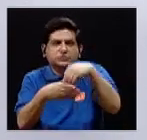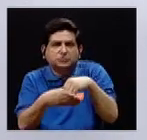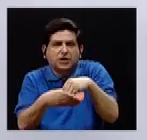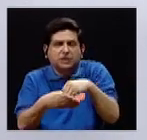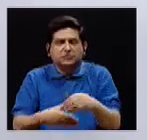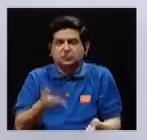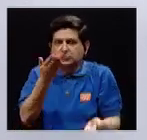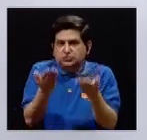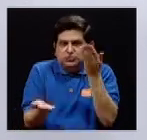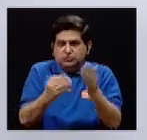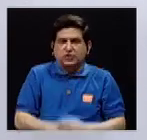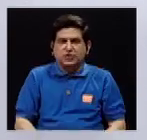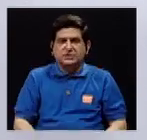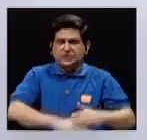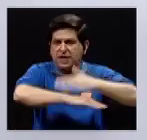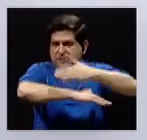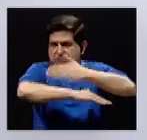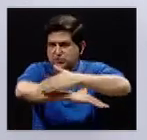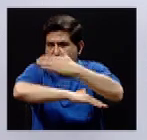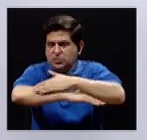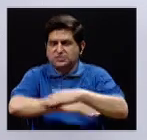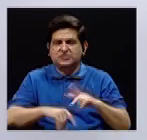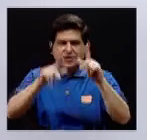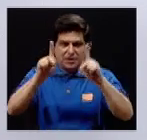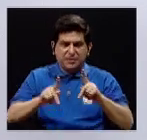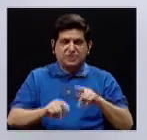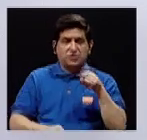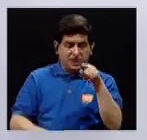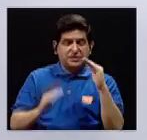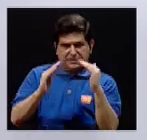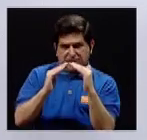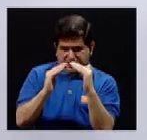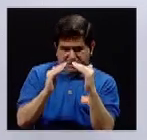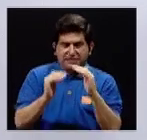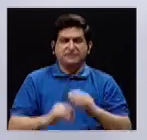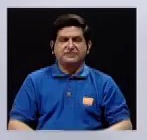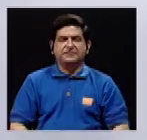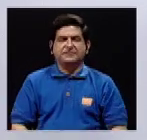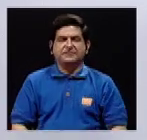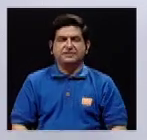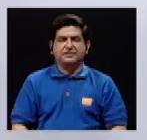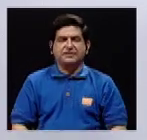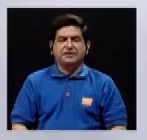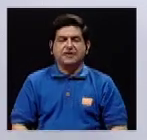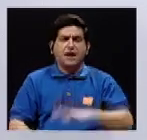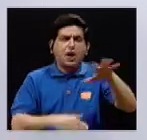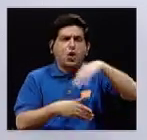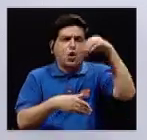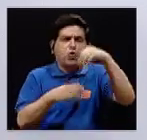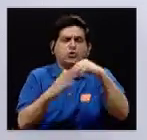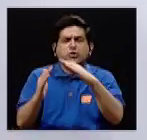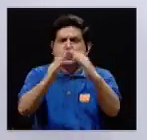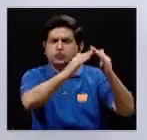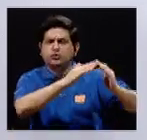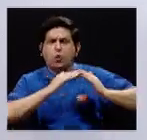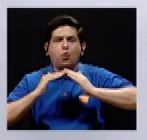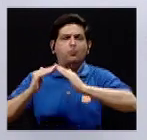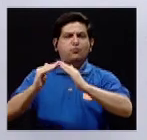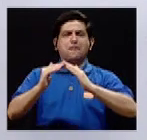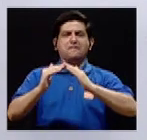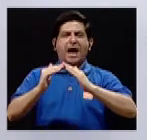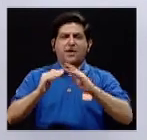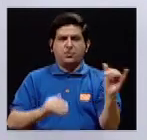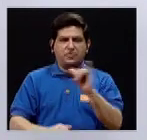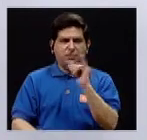eh Por ejemplo de la costa la gente de las comunidades que viven en las costas eh en en los contextos urbanos